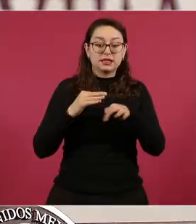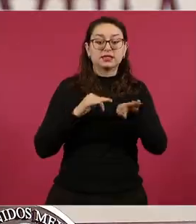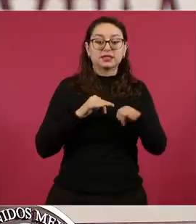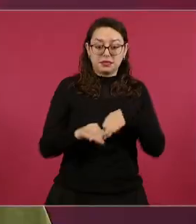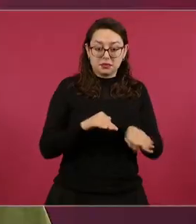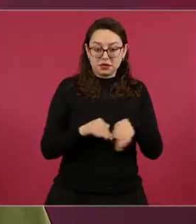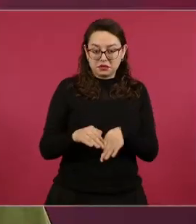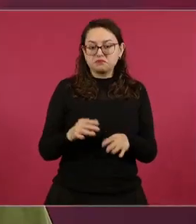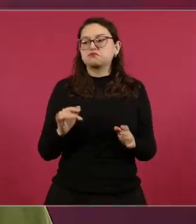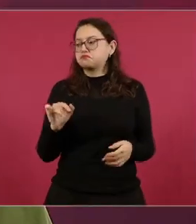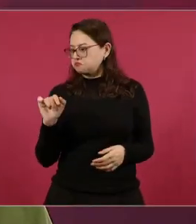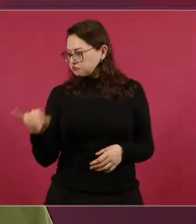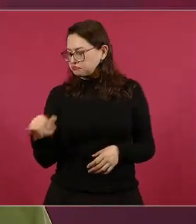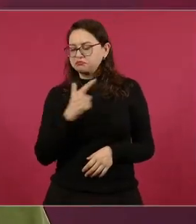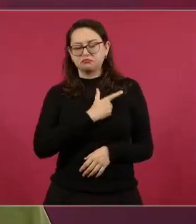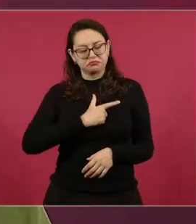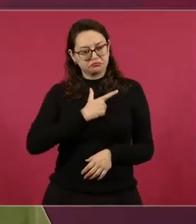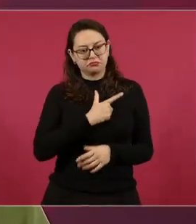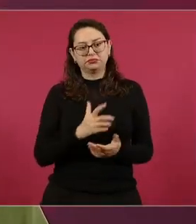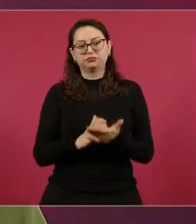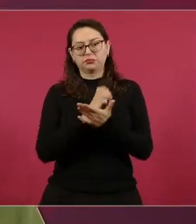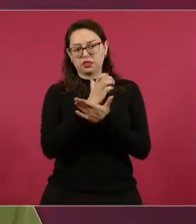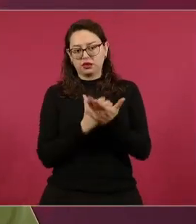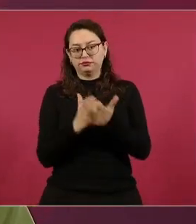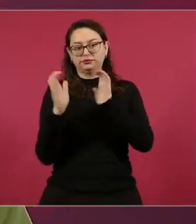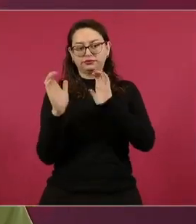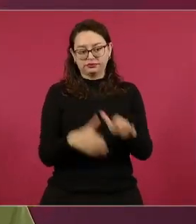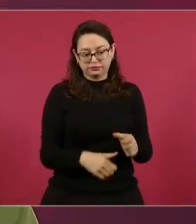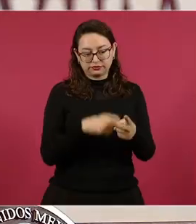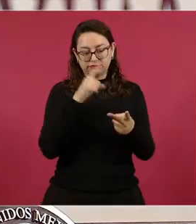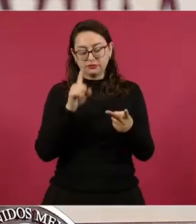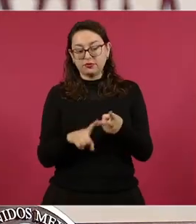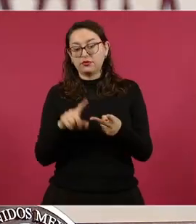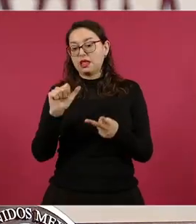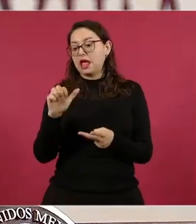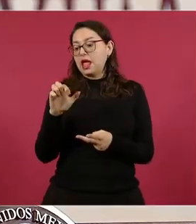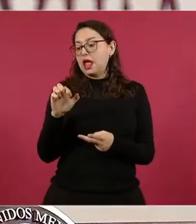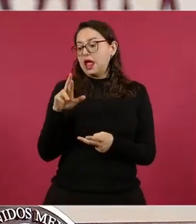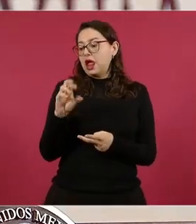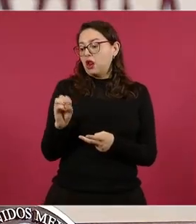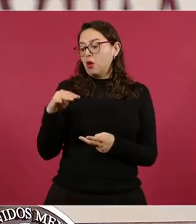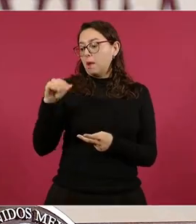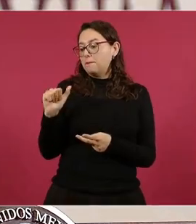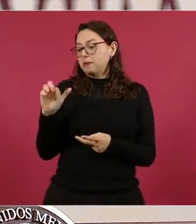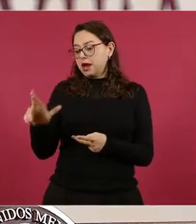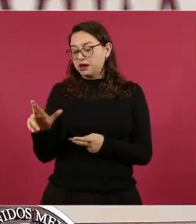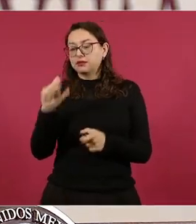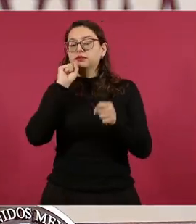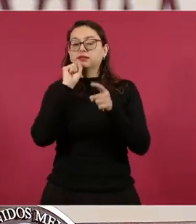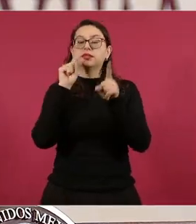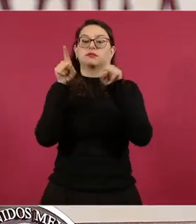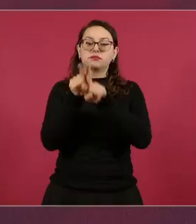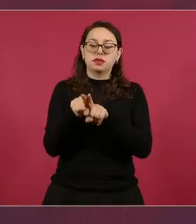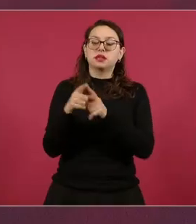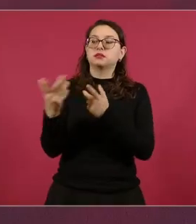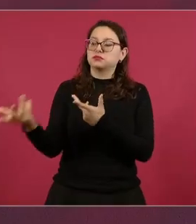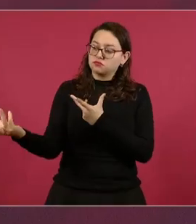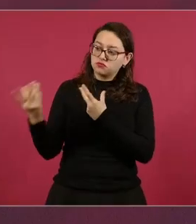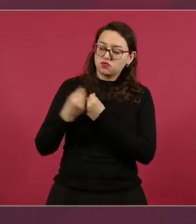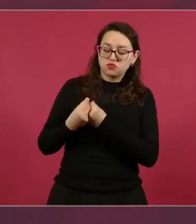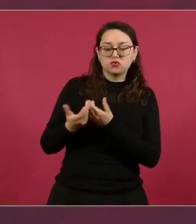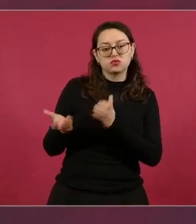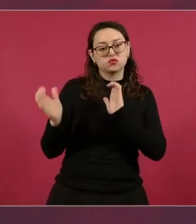fueron contratadas. También creo que de Aeromar, hubo gente de Aeromar que se acercó a este